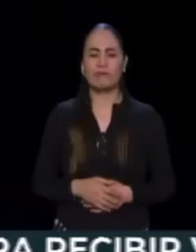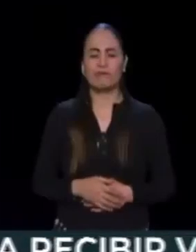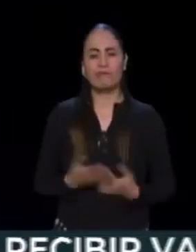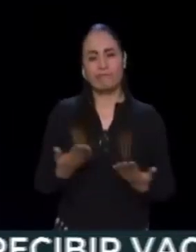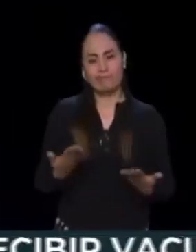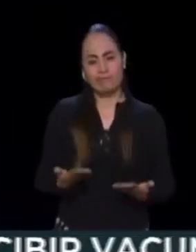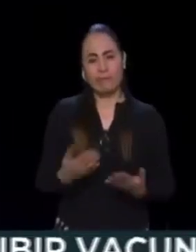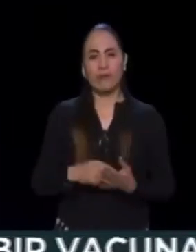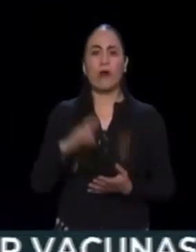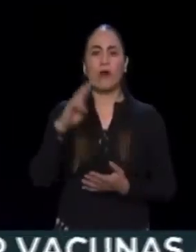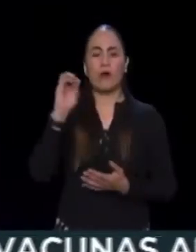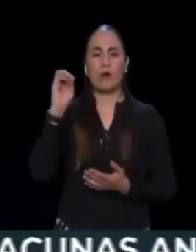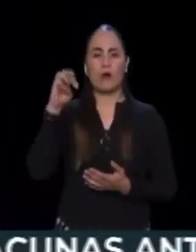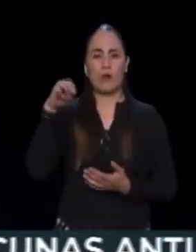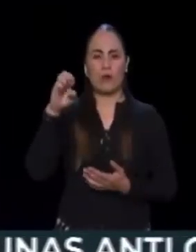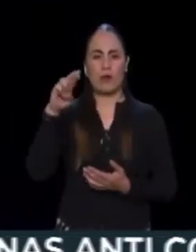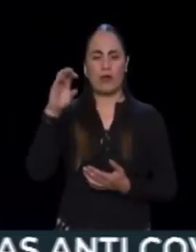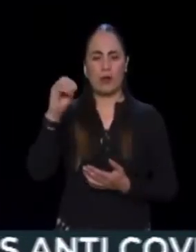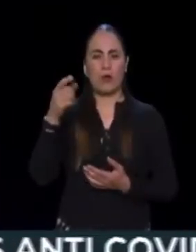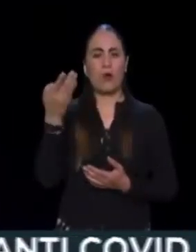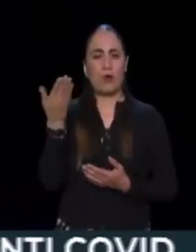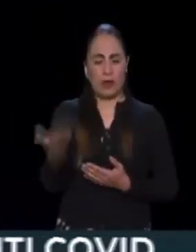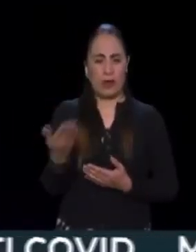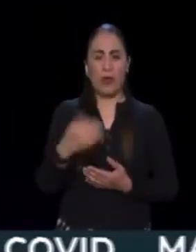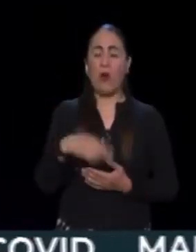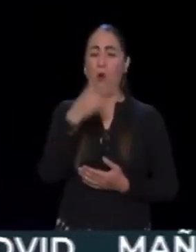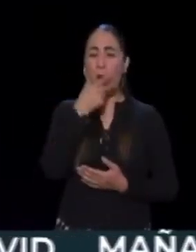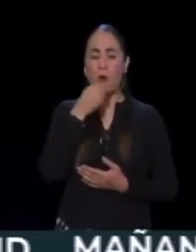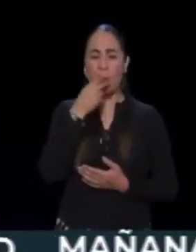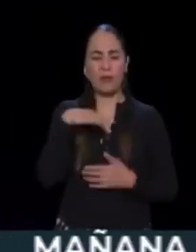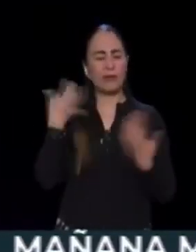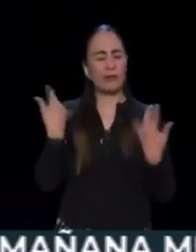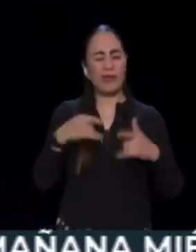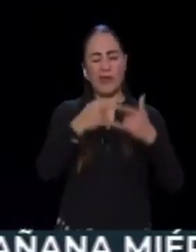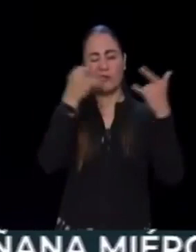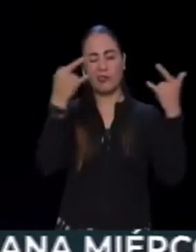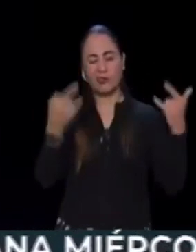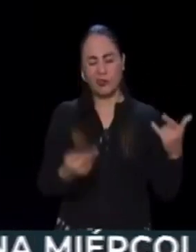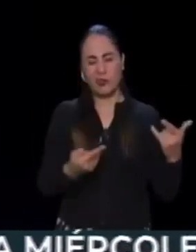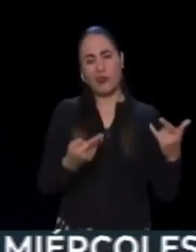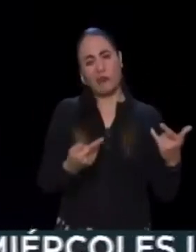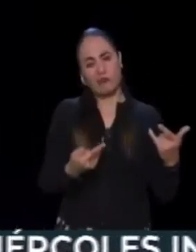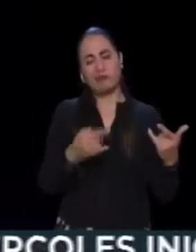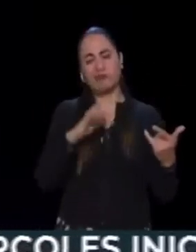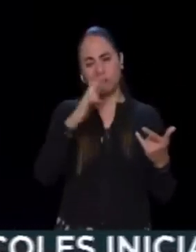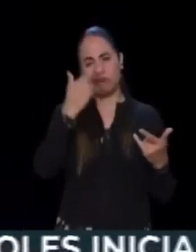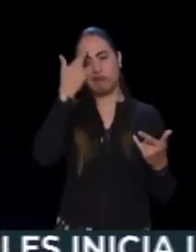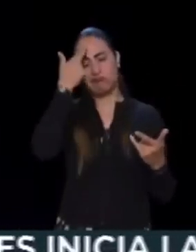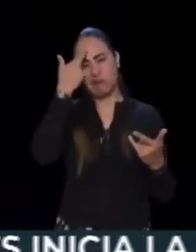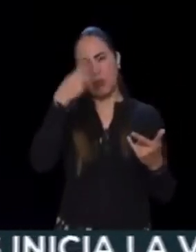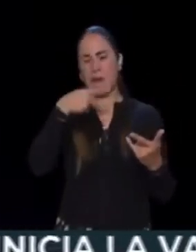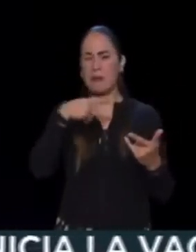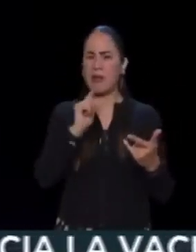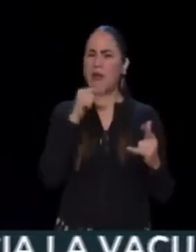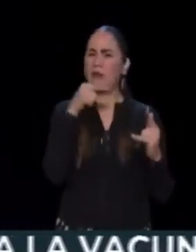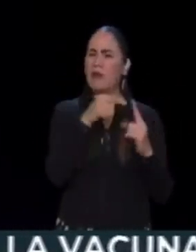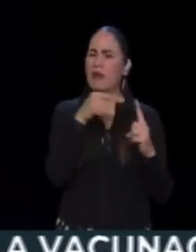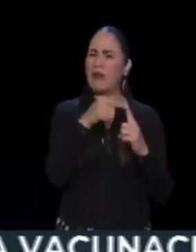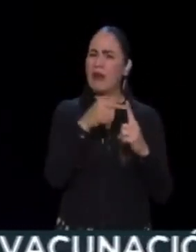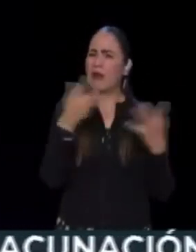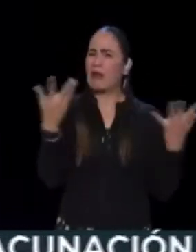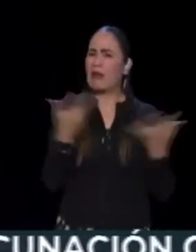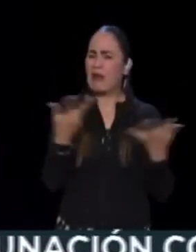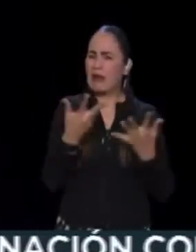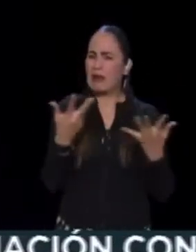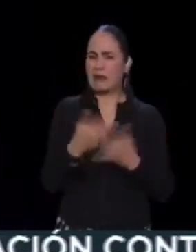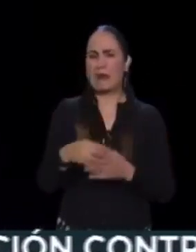Bueno, sin duda Romero Deschamps es ya un personaje que tristemente va a pasar a la historia. Pero ¿cómo entender su papel en nuestra